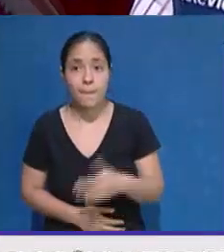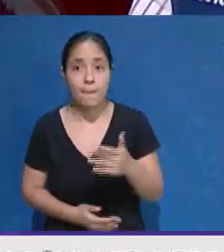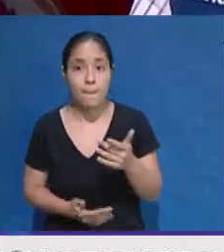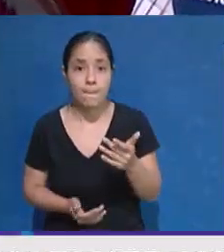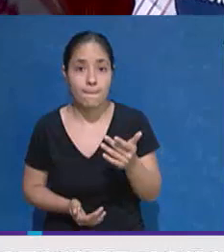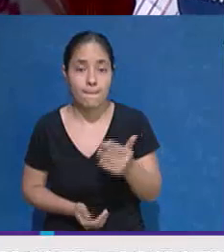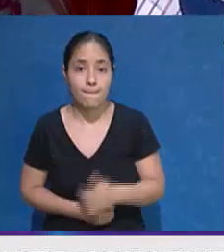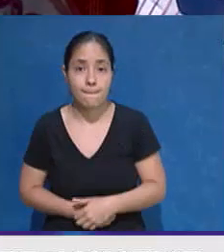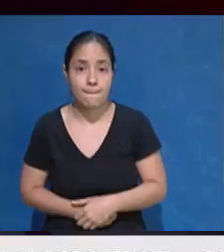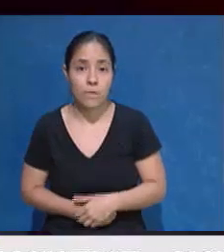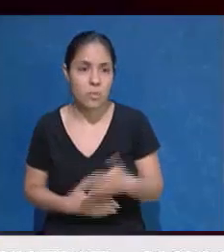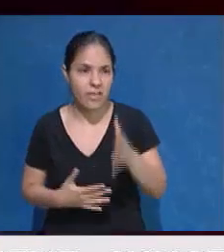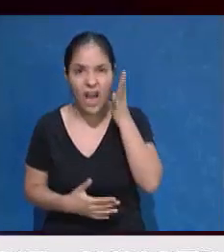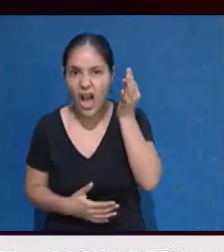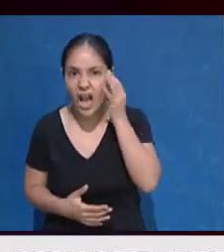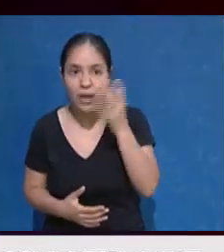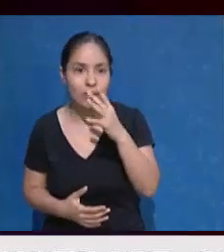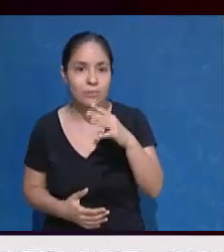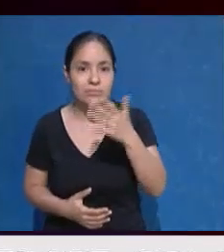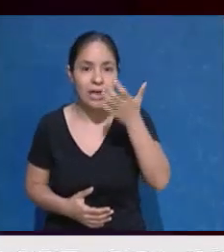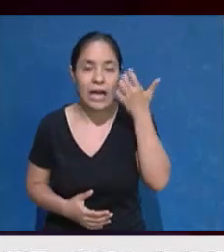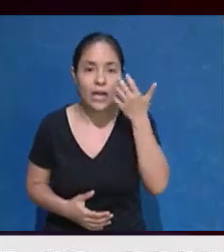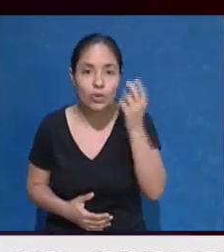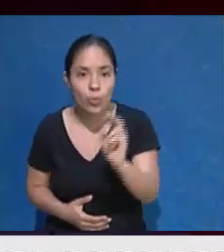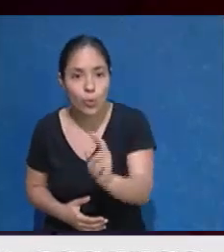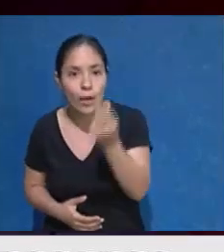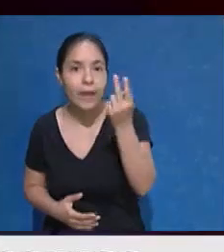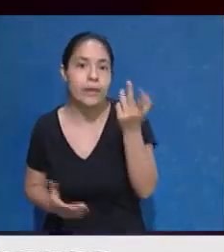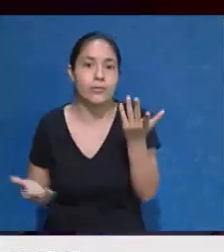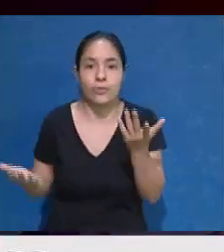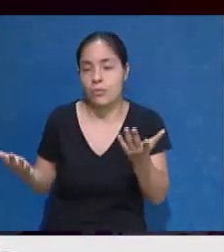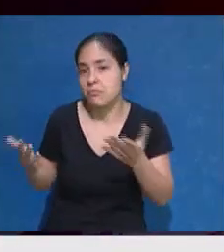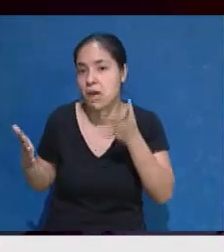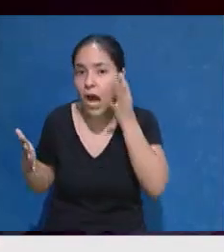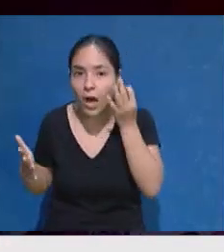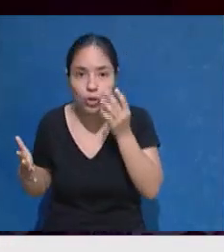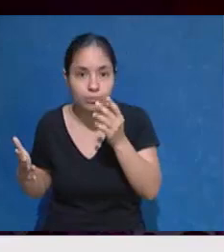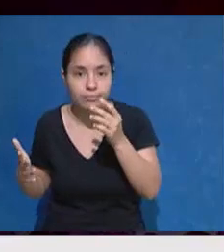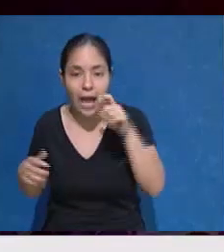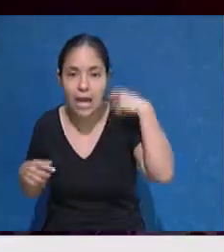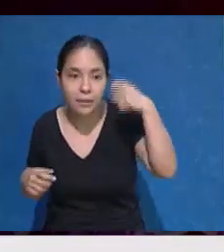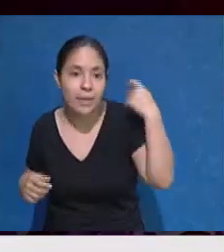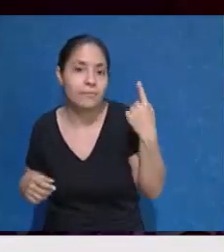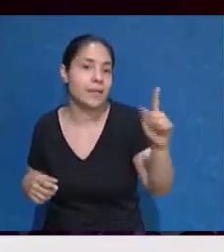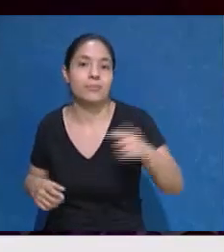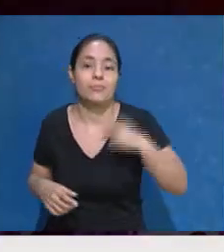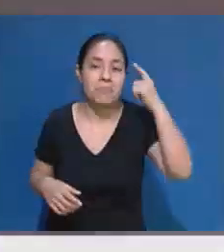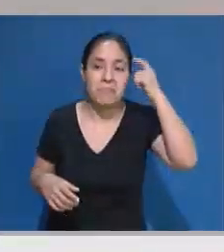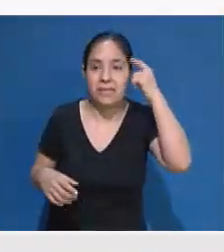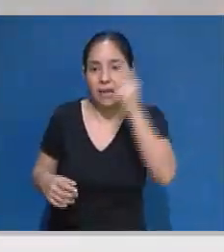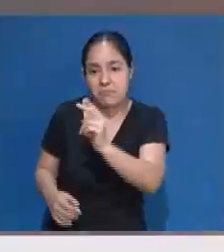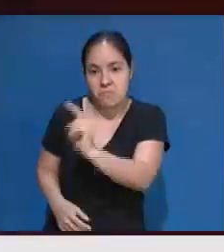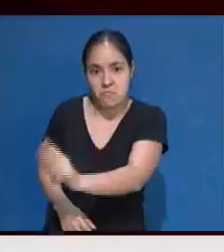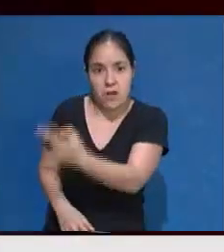olor, habrá un gato muerto, digo yo, algo visto, digo, pero nadie no se imaginó de que podía ser que estaba este hombre